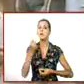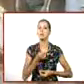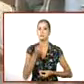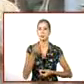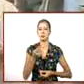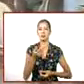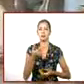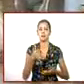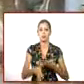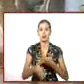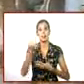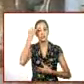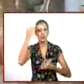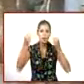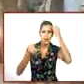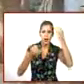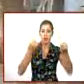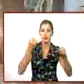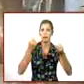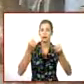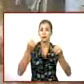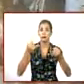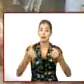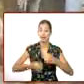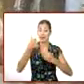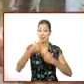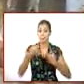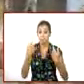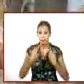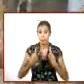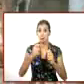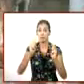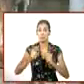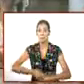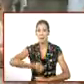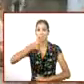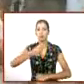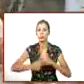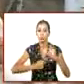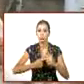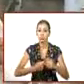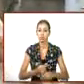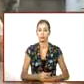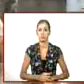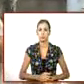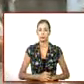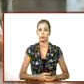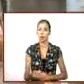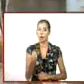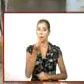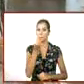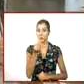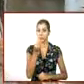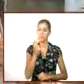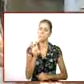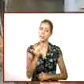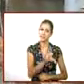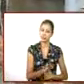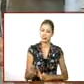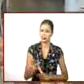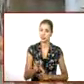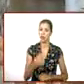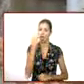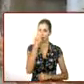políticas, las iniciativas para aumentar la producción, la productividad en los países